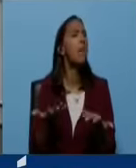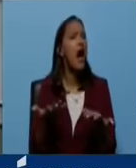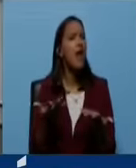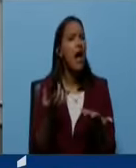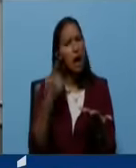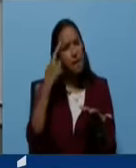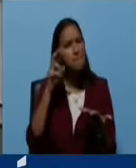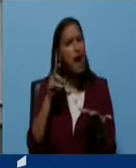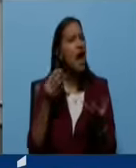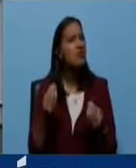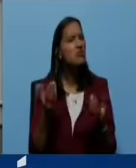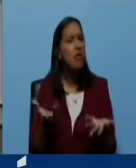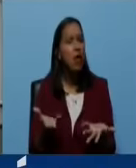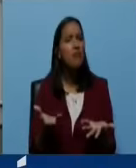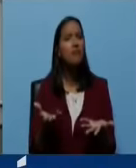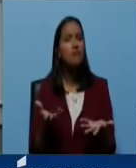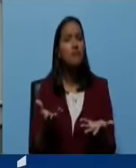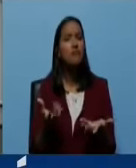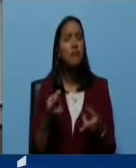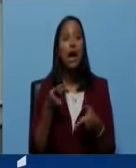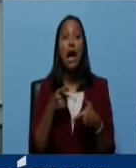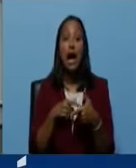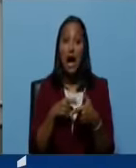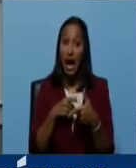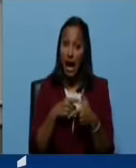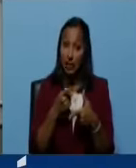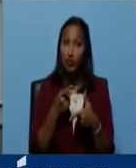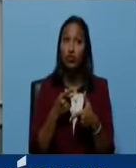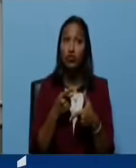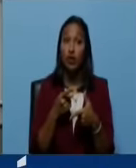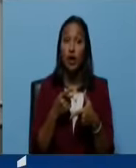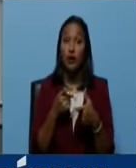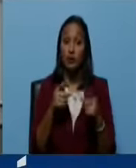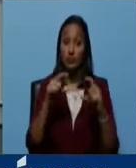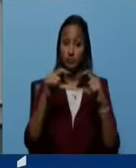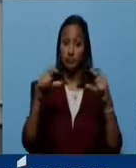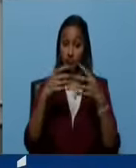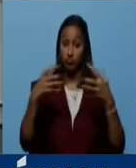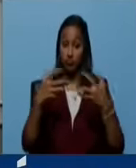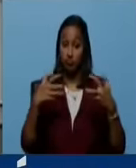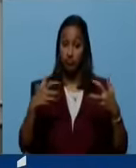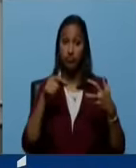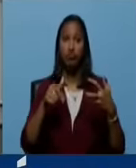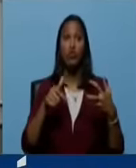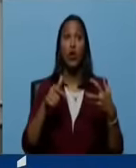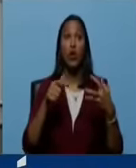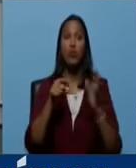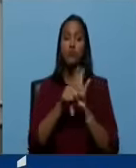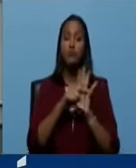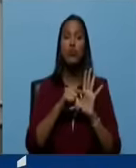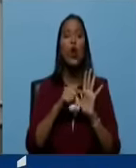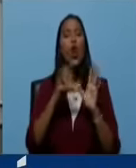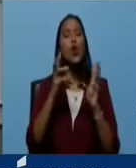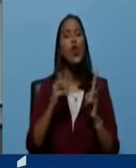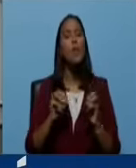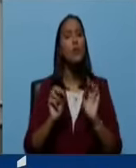vez, esta parte número 7, este apartado número 7 del dictamen